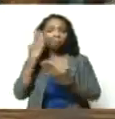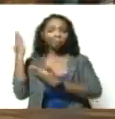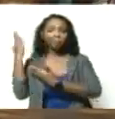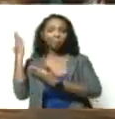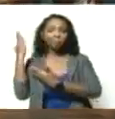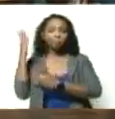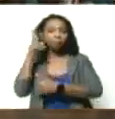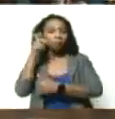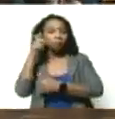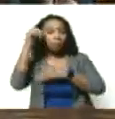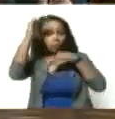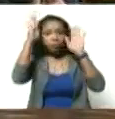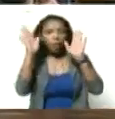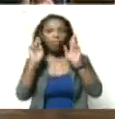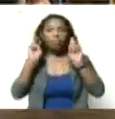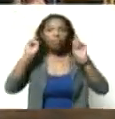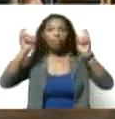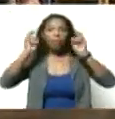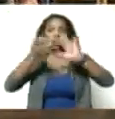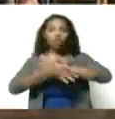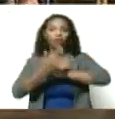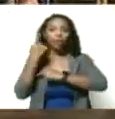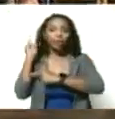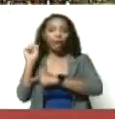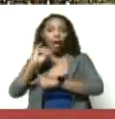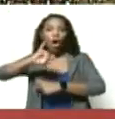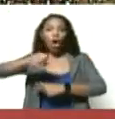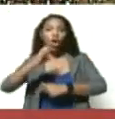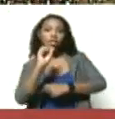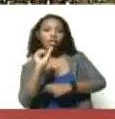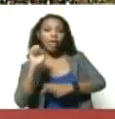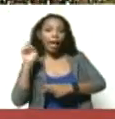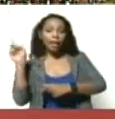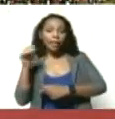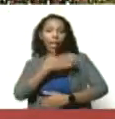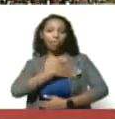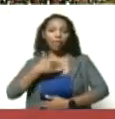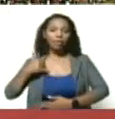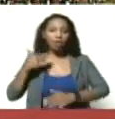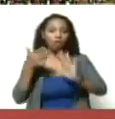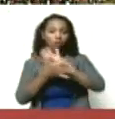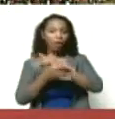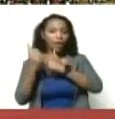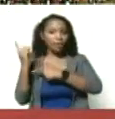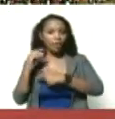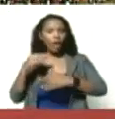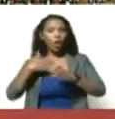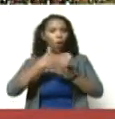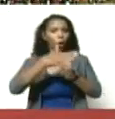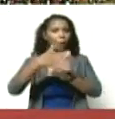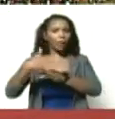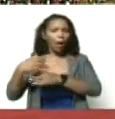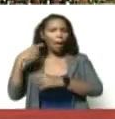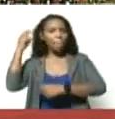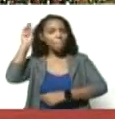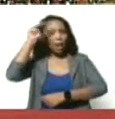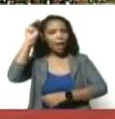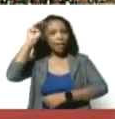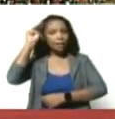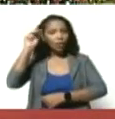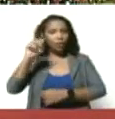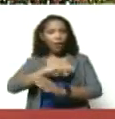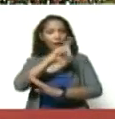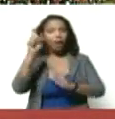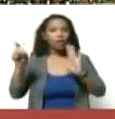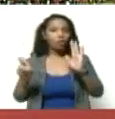Escuchábamos este tema de José Garcés, del deseo, cuando compartía con el maestro de